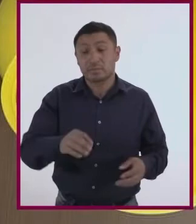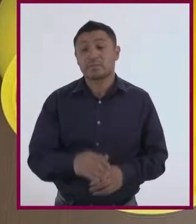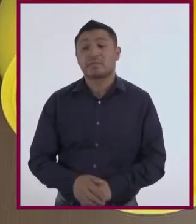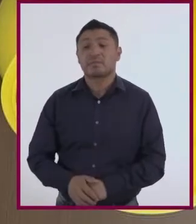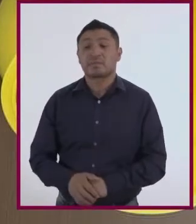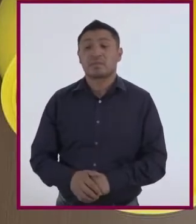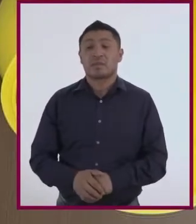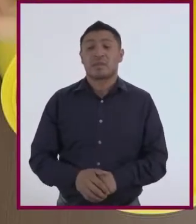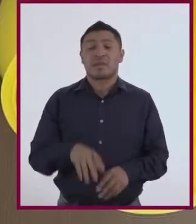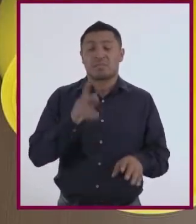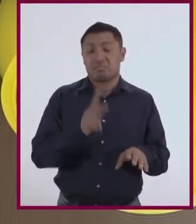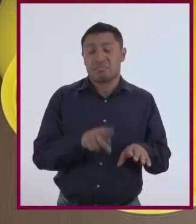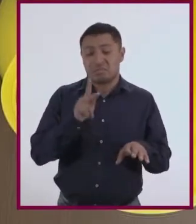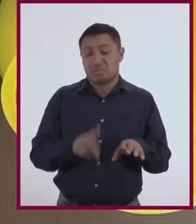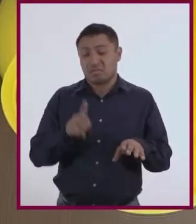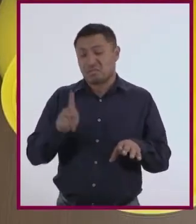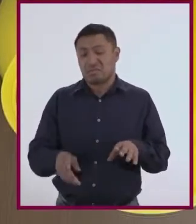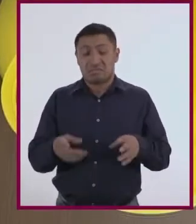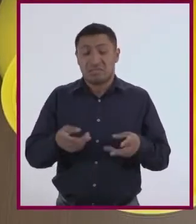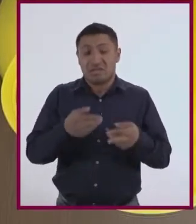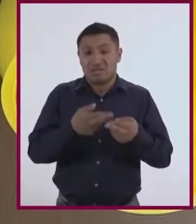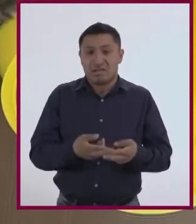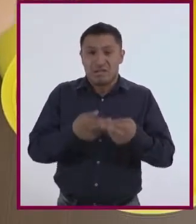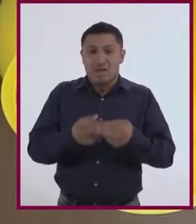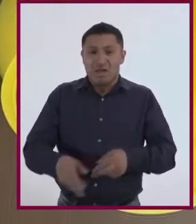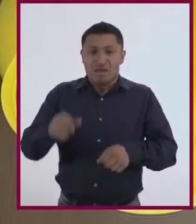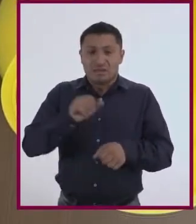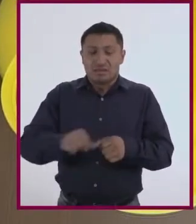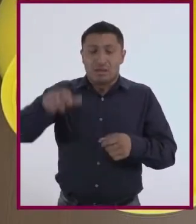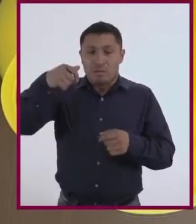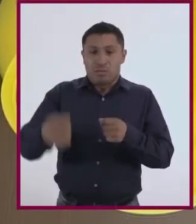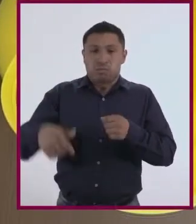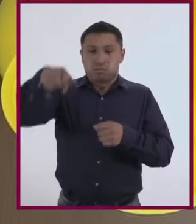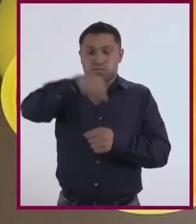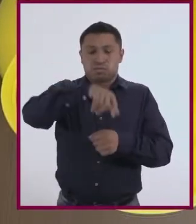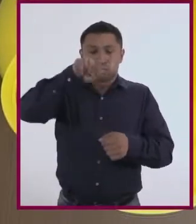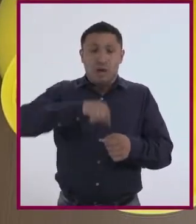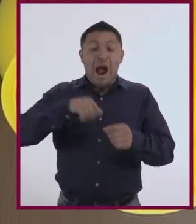residuos de pepino, nuestras cáscaras de plátano,